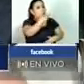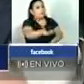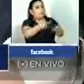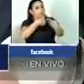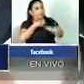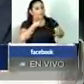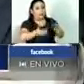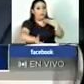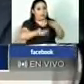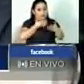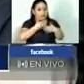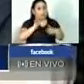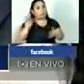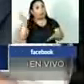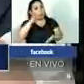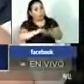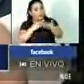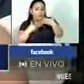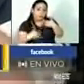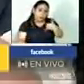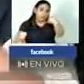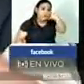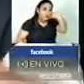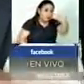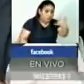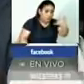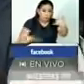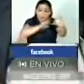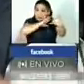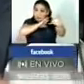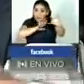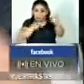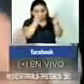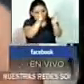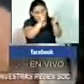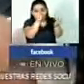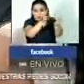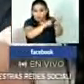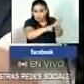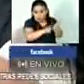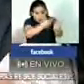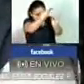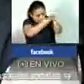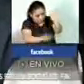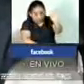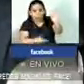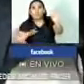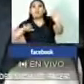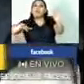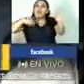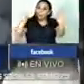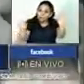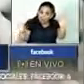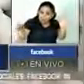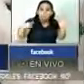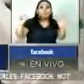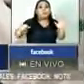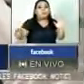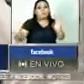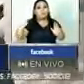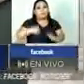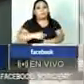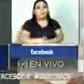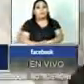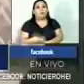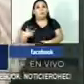y él llama después y al final, cuando toda la gente que está en padrón sale, ellos van a venir a reclamar su paquete y se le va a dar. Son